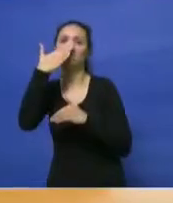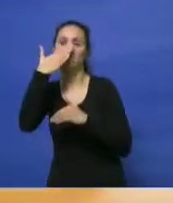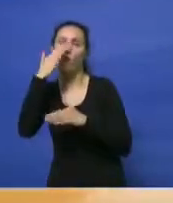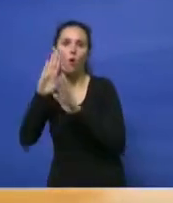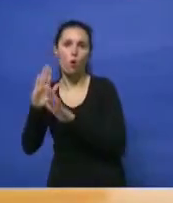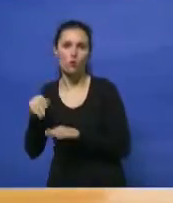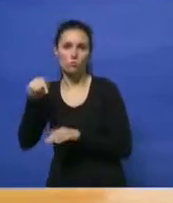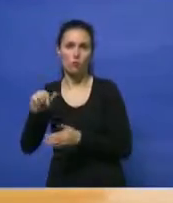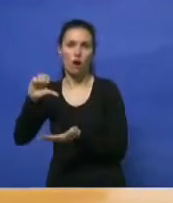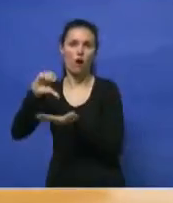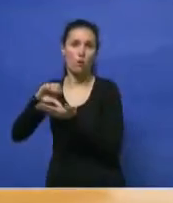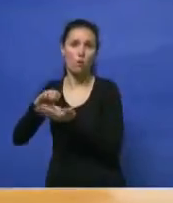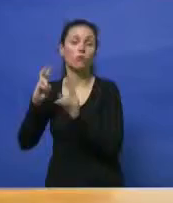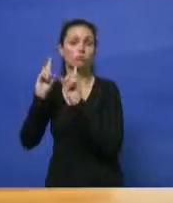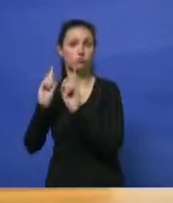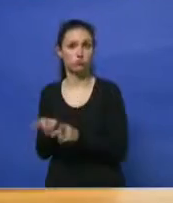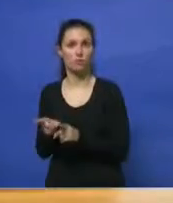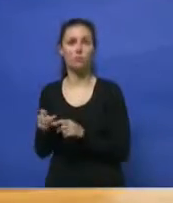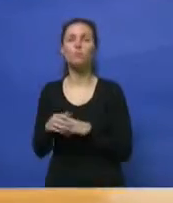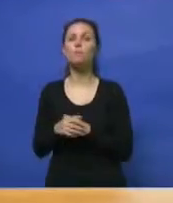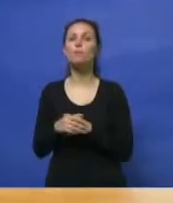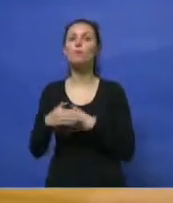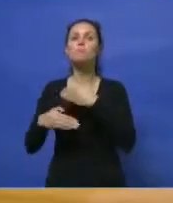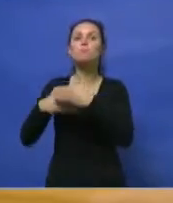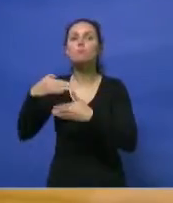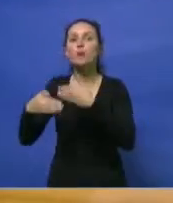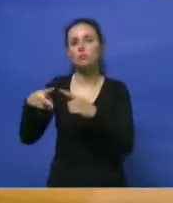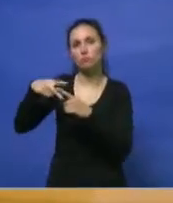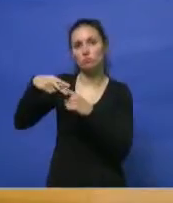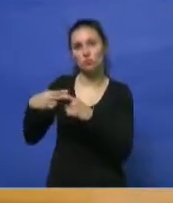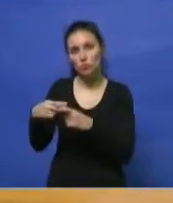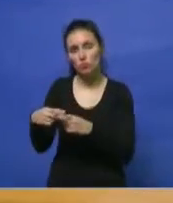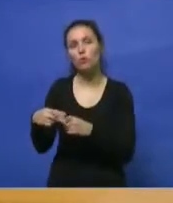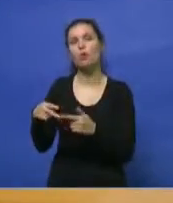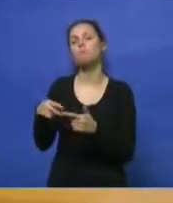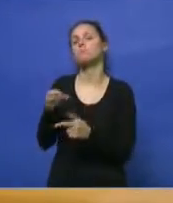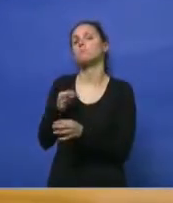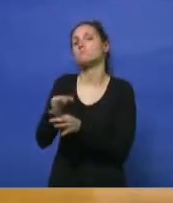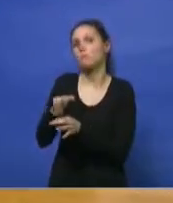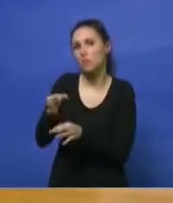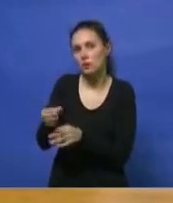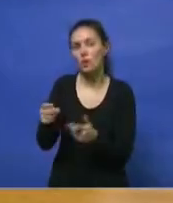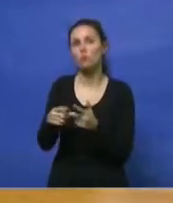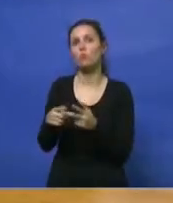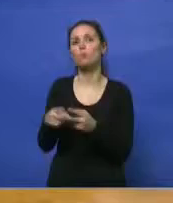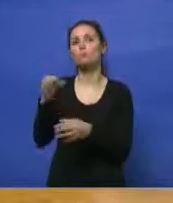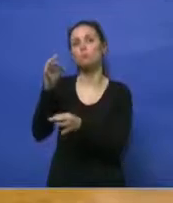nivel local, tanto en materia de desarrollos tecnológicos, en materia de capacitación, en lo que es